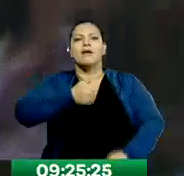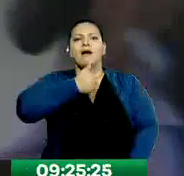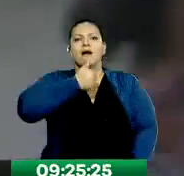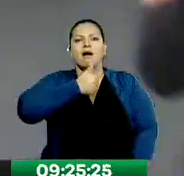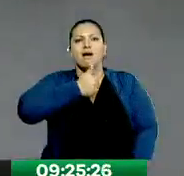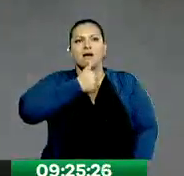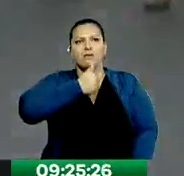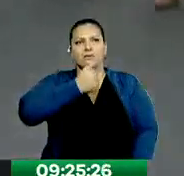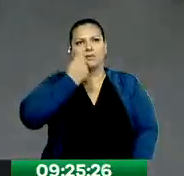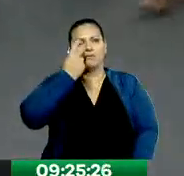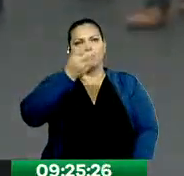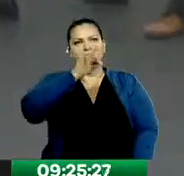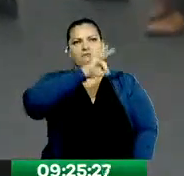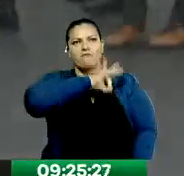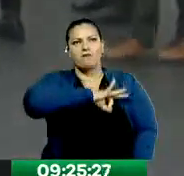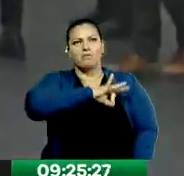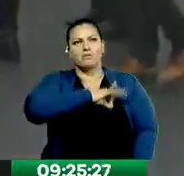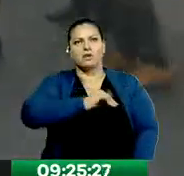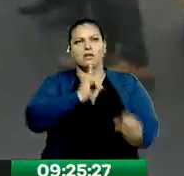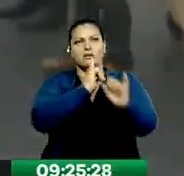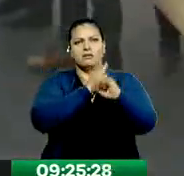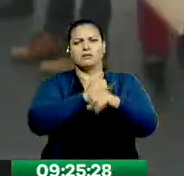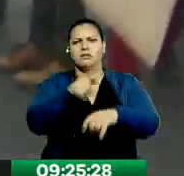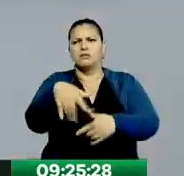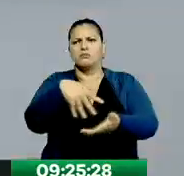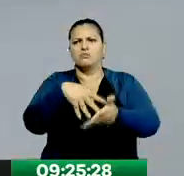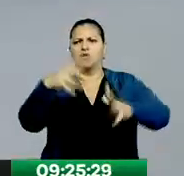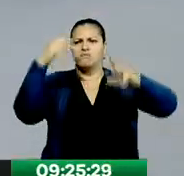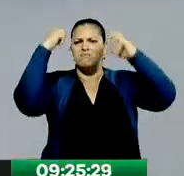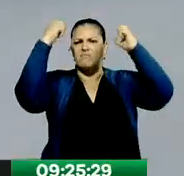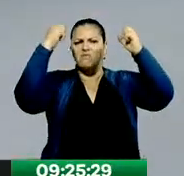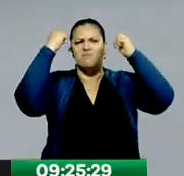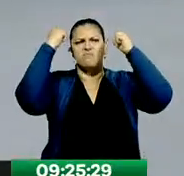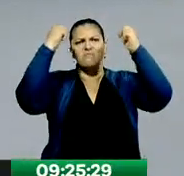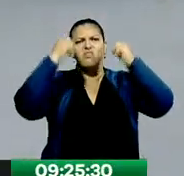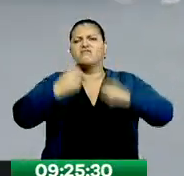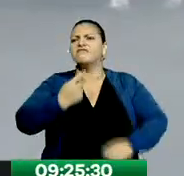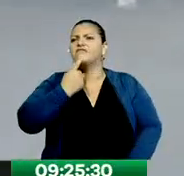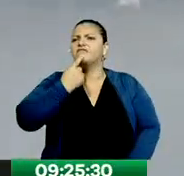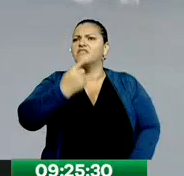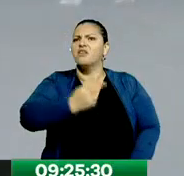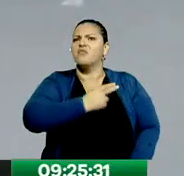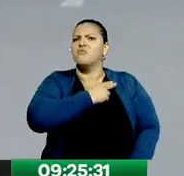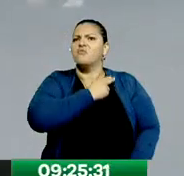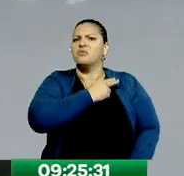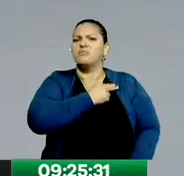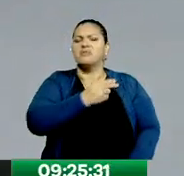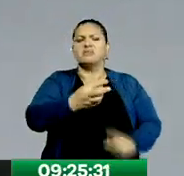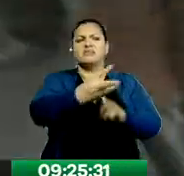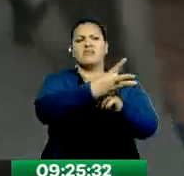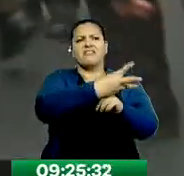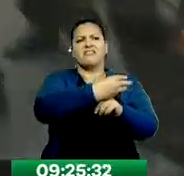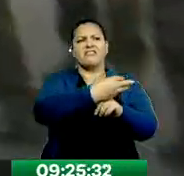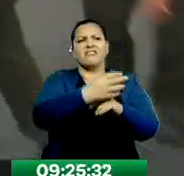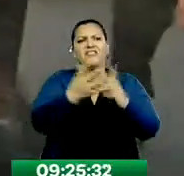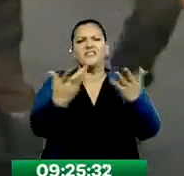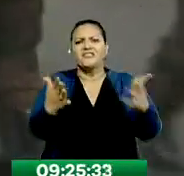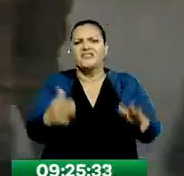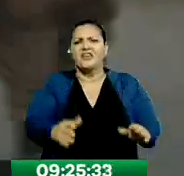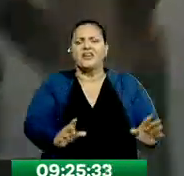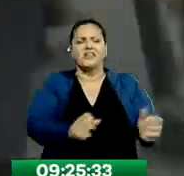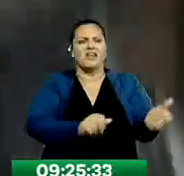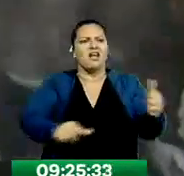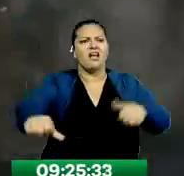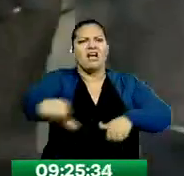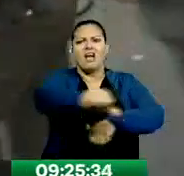Industrial. Industrial. Que los estudiantes reclaman porque dicen que no tienen internet. O sea, que están como abandonados. Eso es lo que dicen. Las aulas también. No, y las